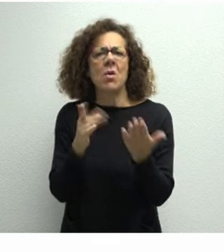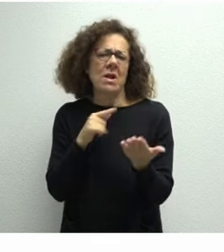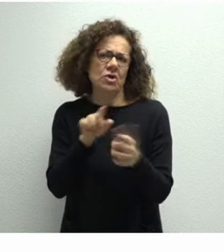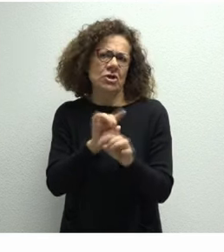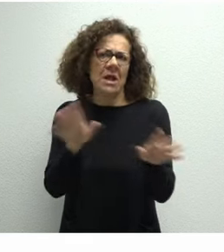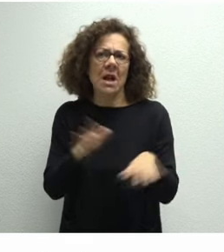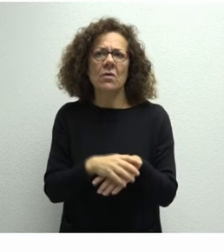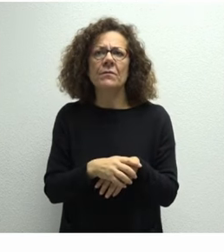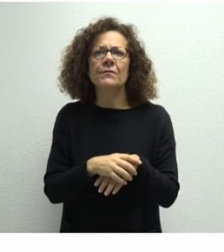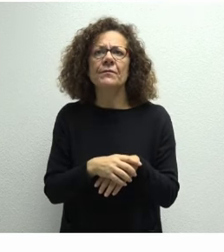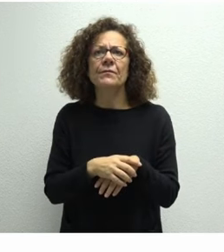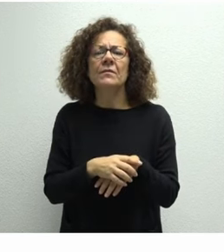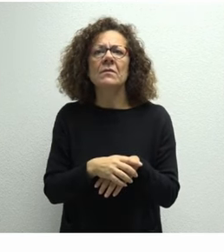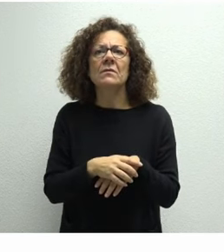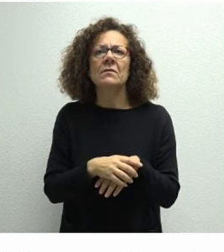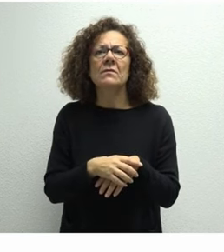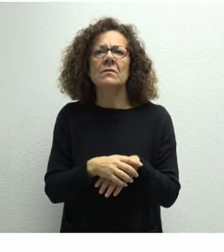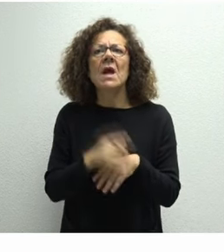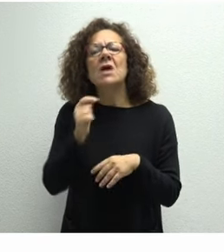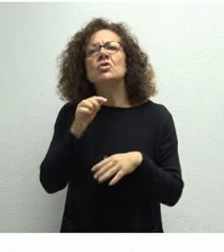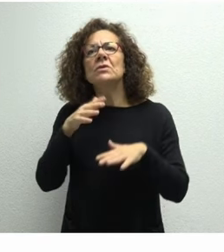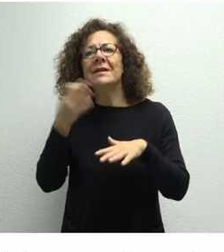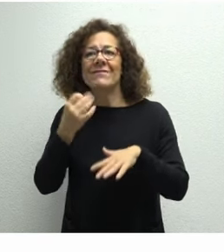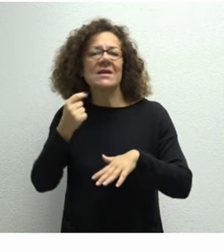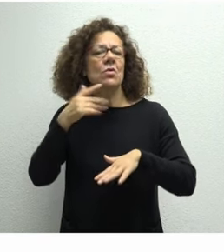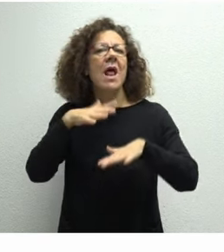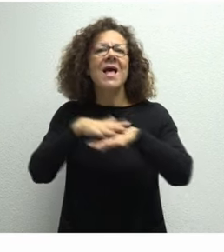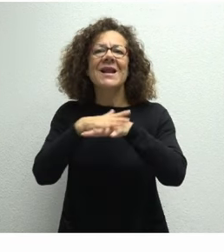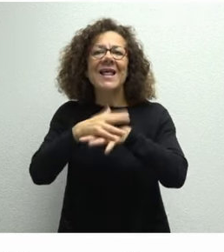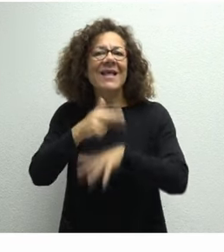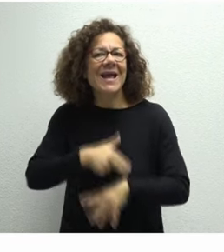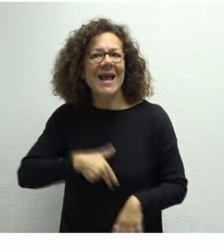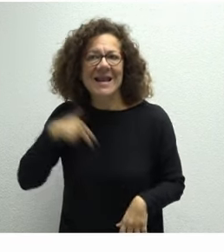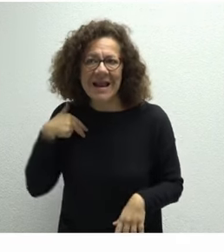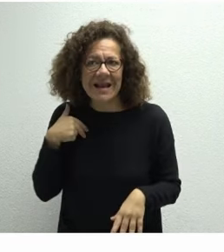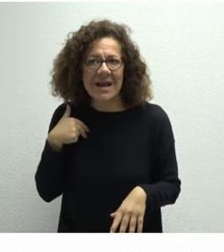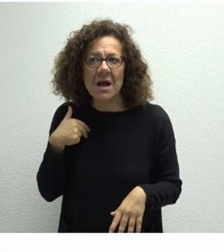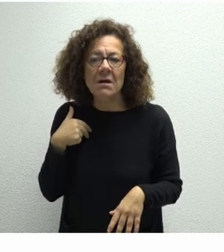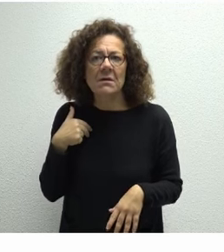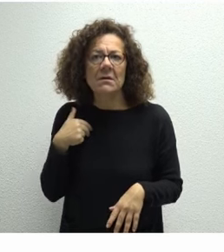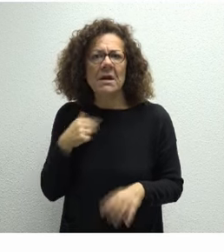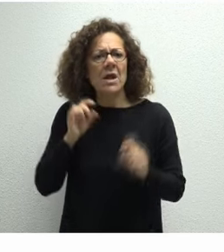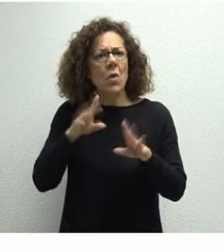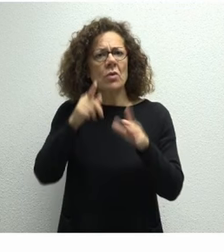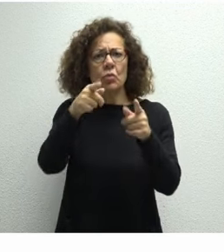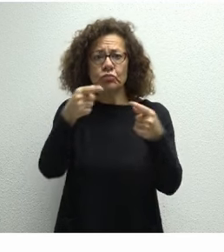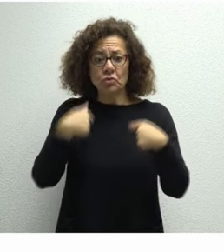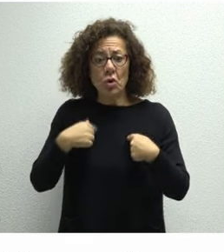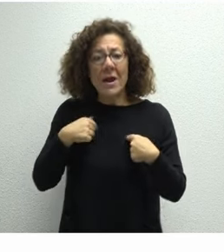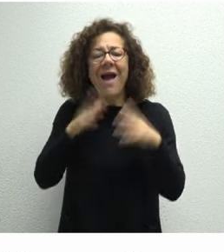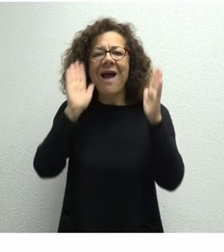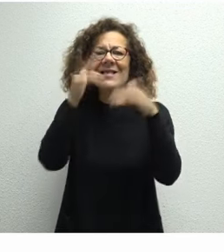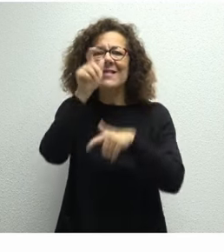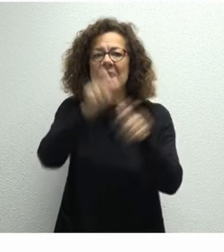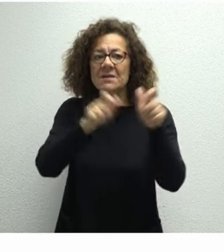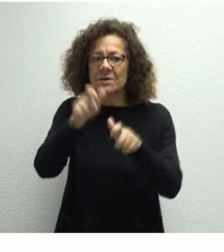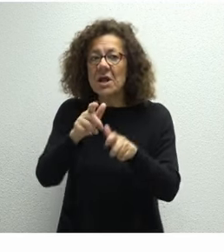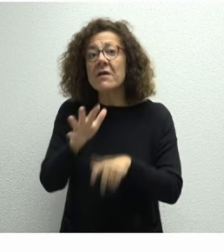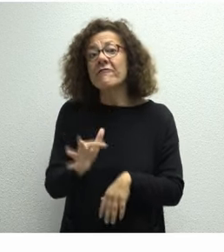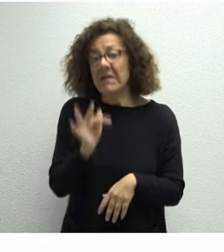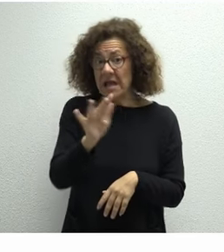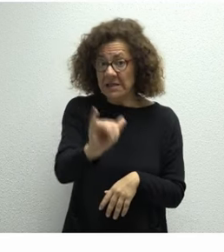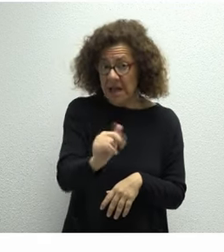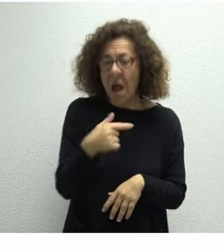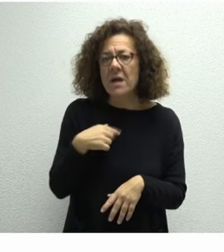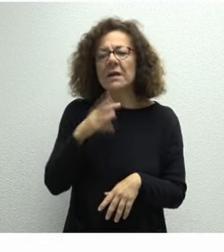no no tiene que ser la red genérica como como tú y como yo la que atienda a las personas tiene ventajas